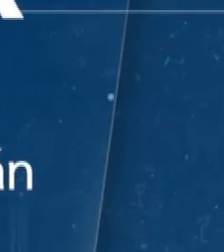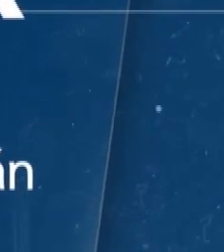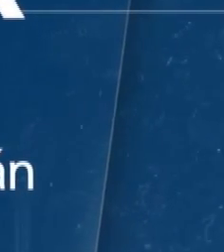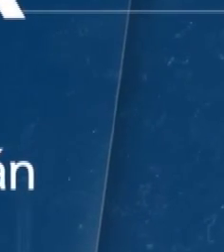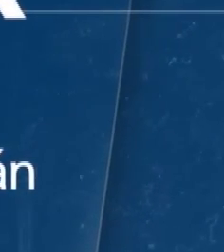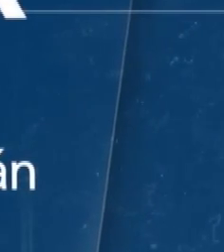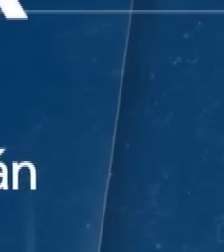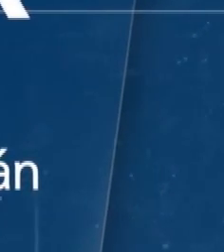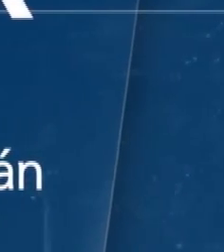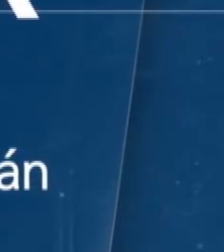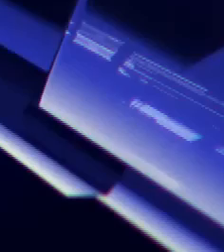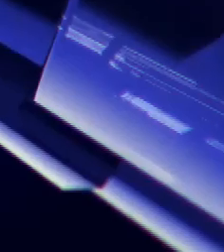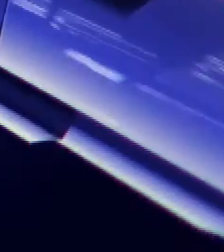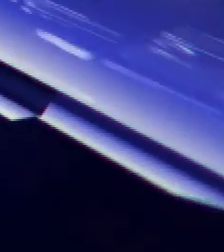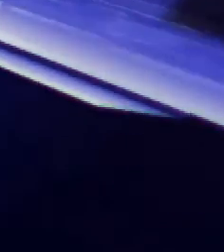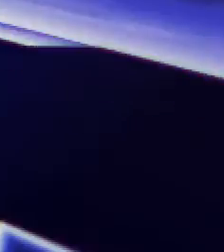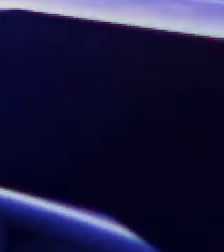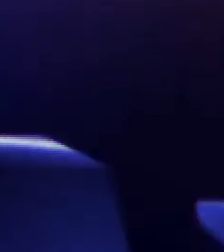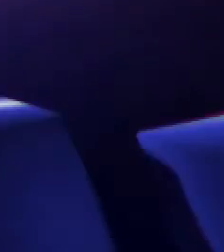hogar.